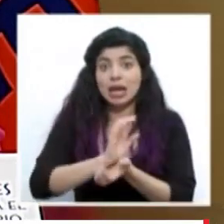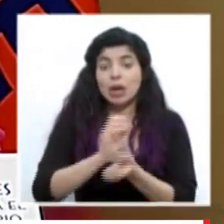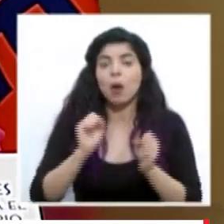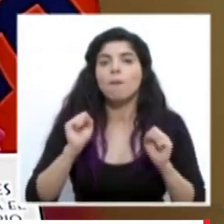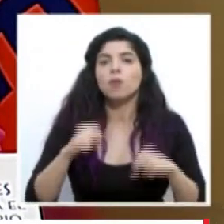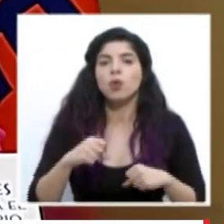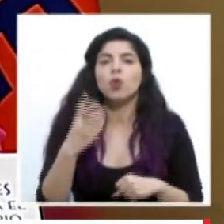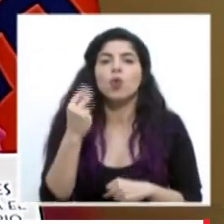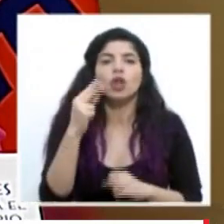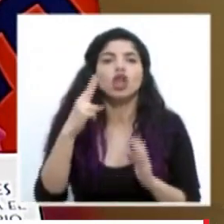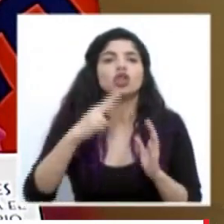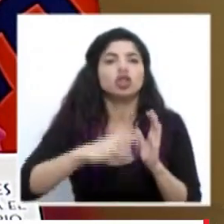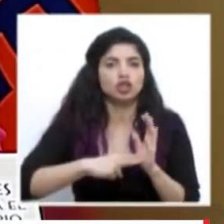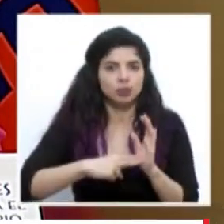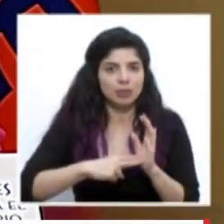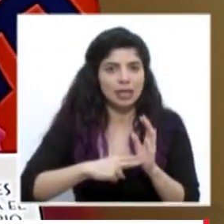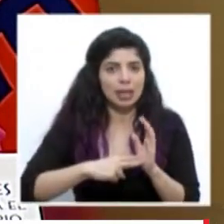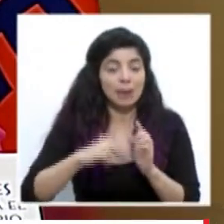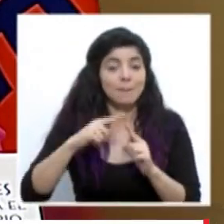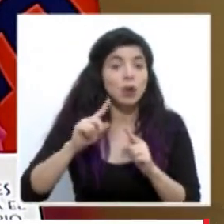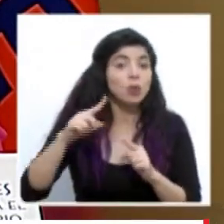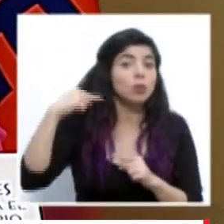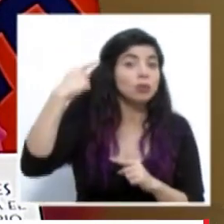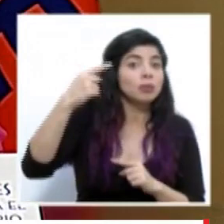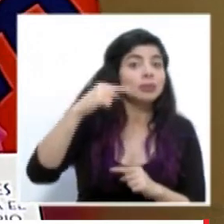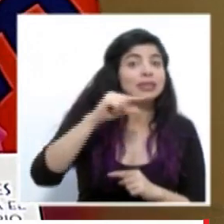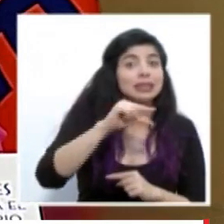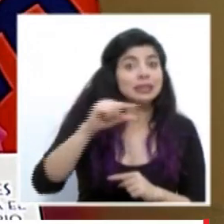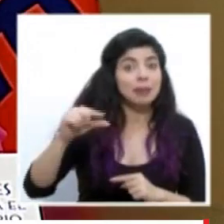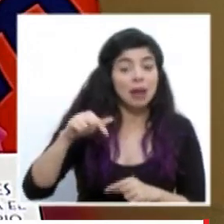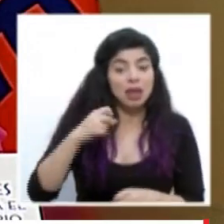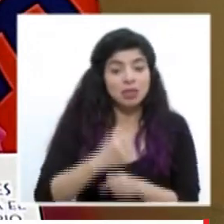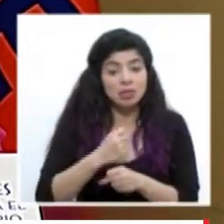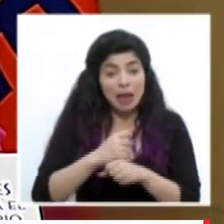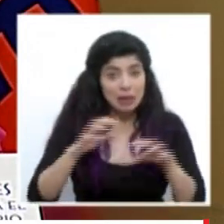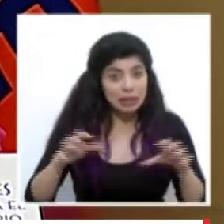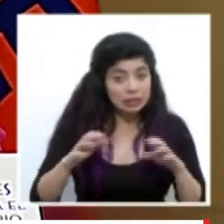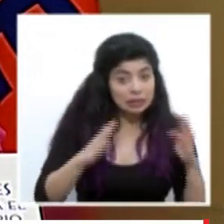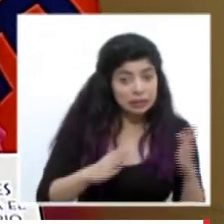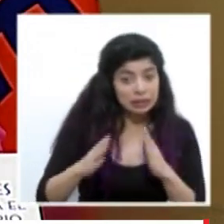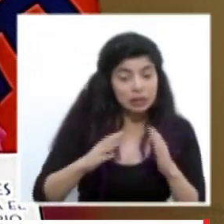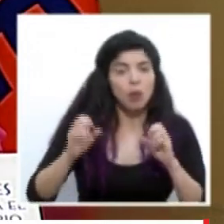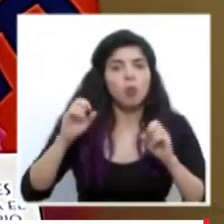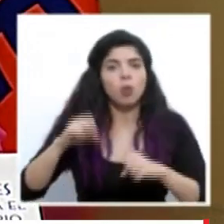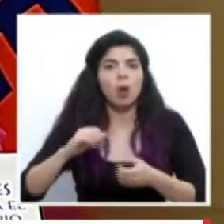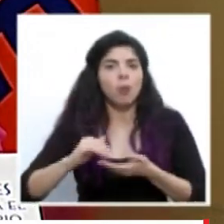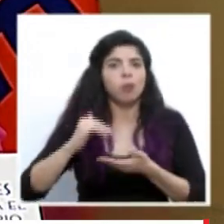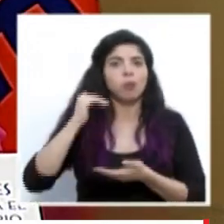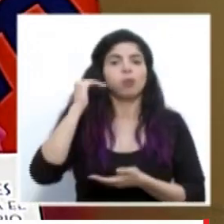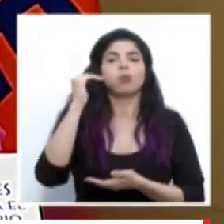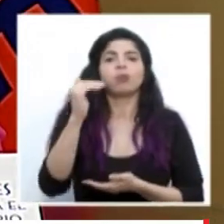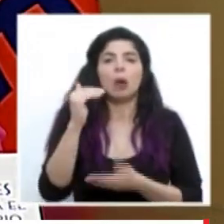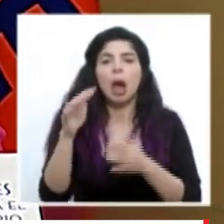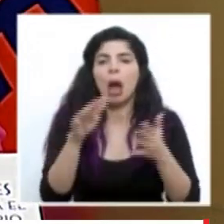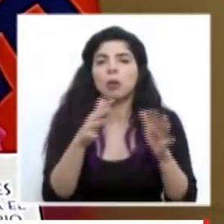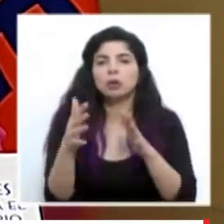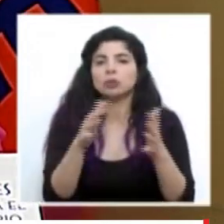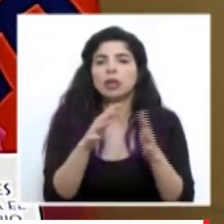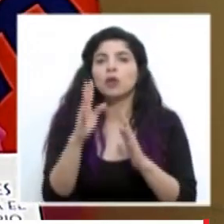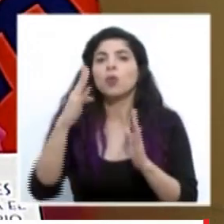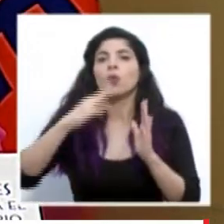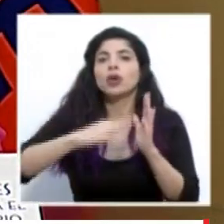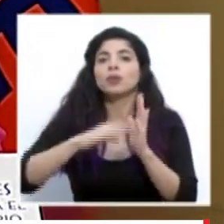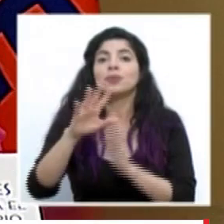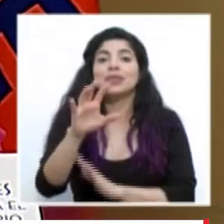capacidad de 2.000 pruebas y en las próximas semanas todo este trabajo proactivo terminará aumentando la capacidad en